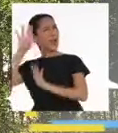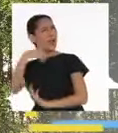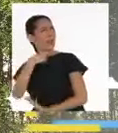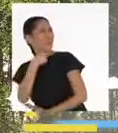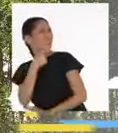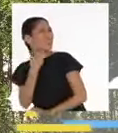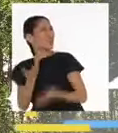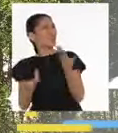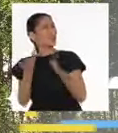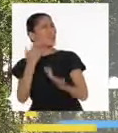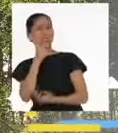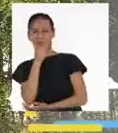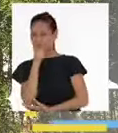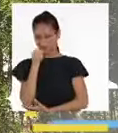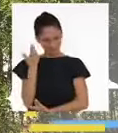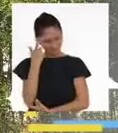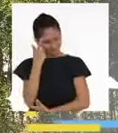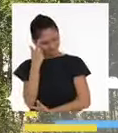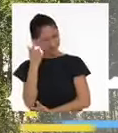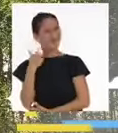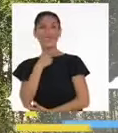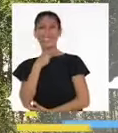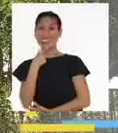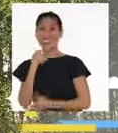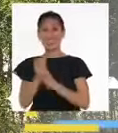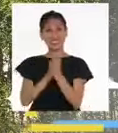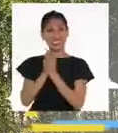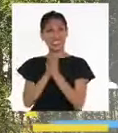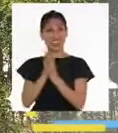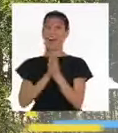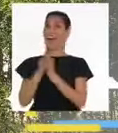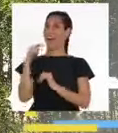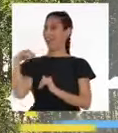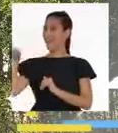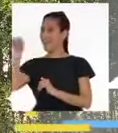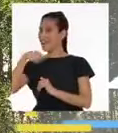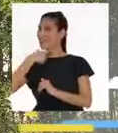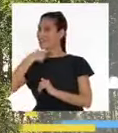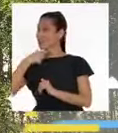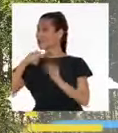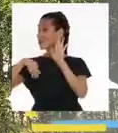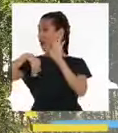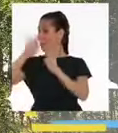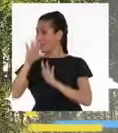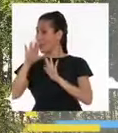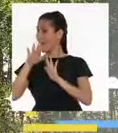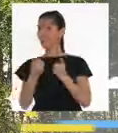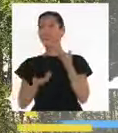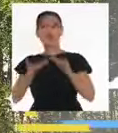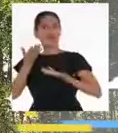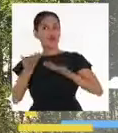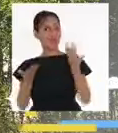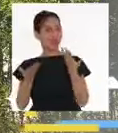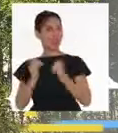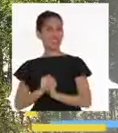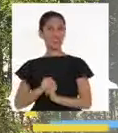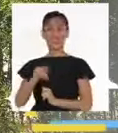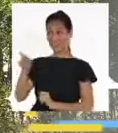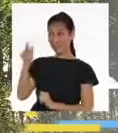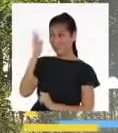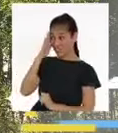quieren realizar. Así que es la actividad ganadora. ¿Y sabes cómo se conoce la actividad que más se